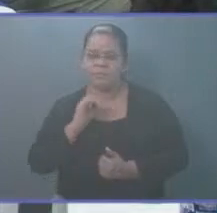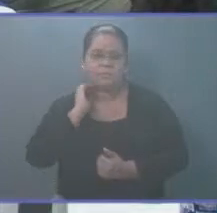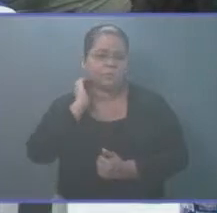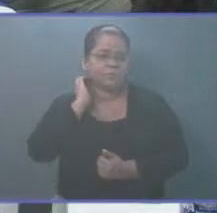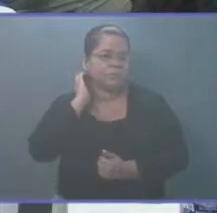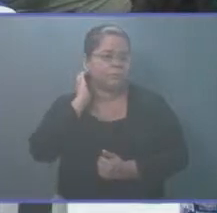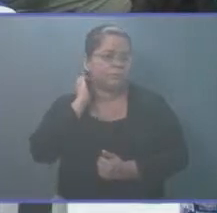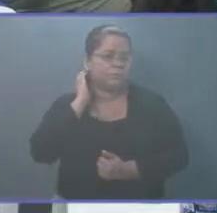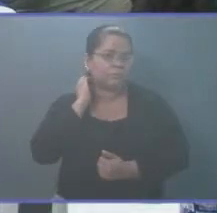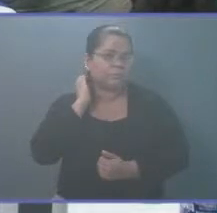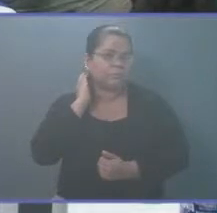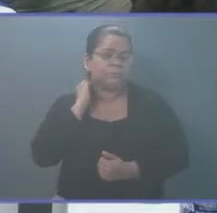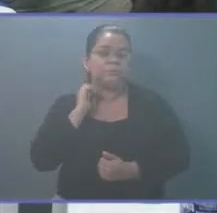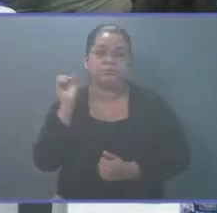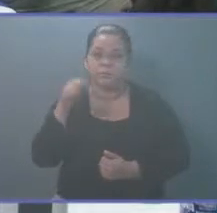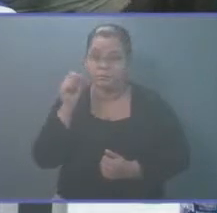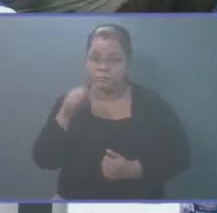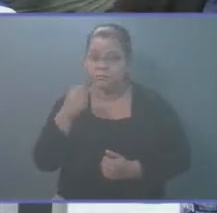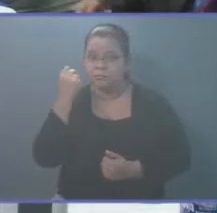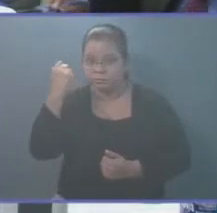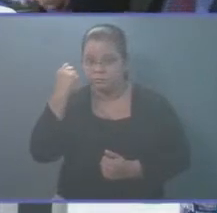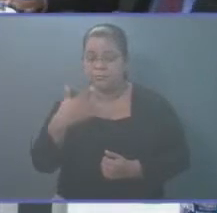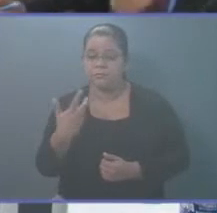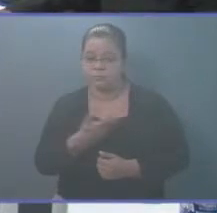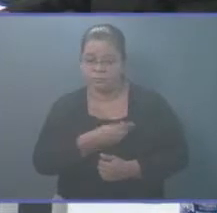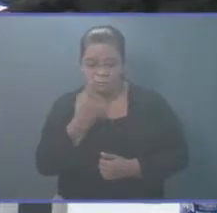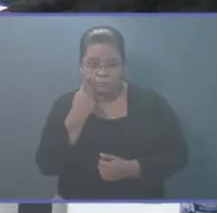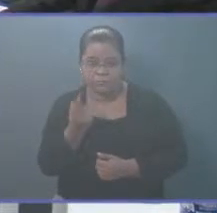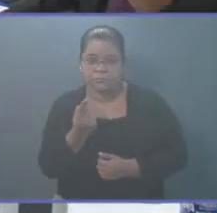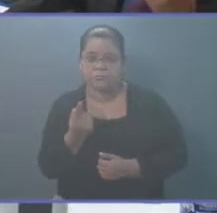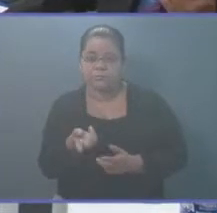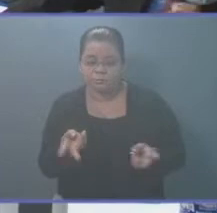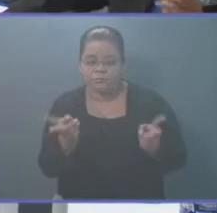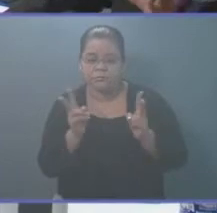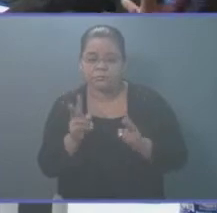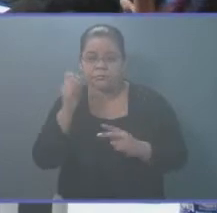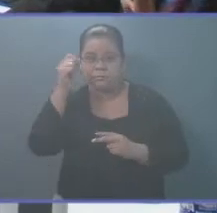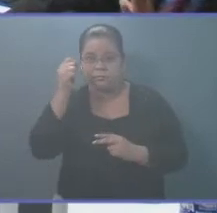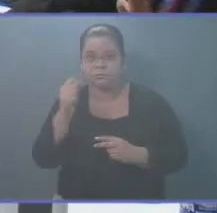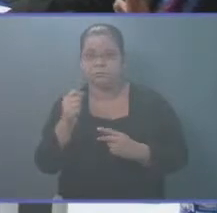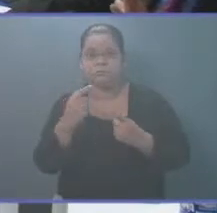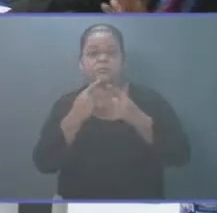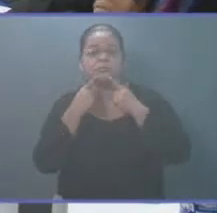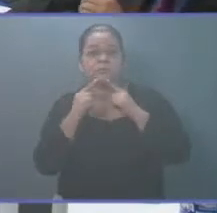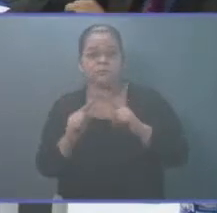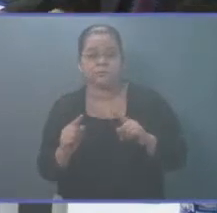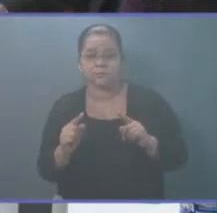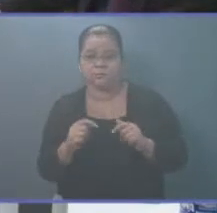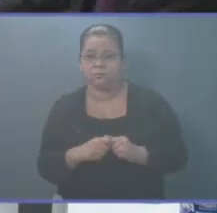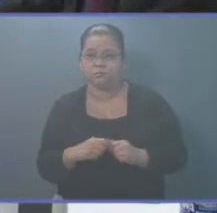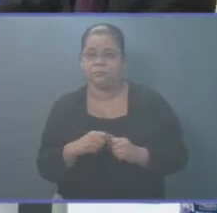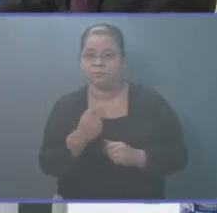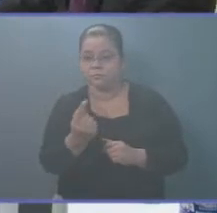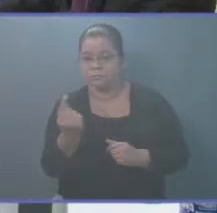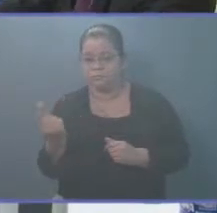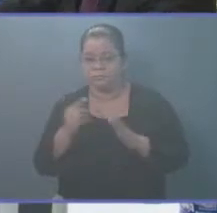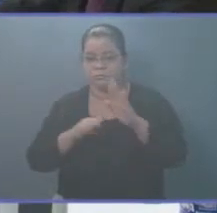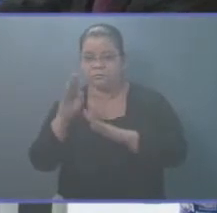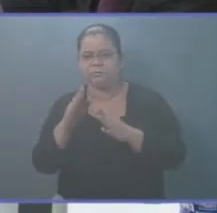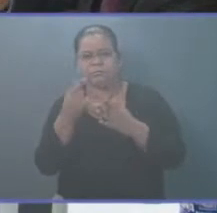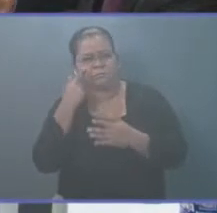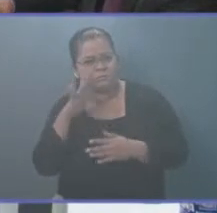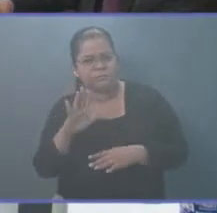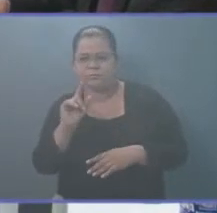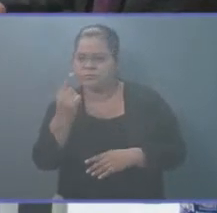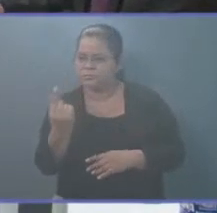sí es importante que se le dé valor probatorio al testimonio de referencia de declaraciones de particulares. ¿Por qué? Porque una persona,